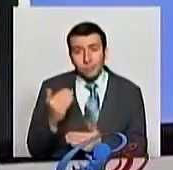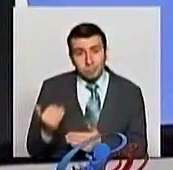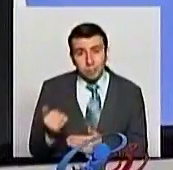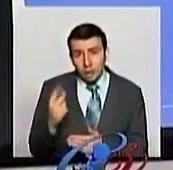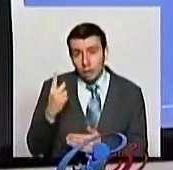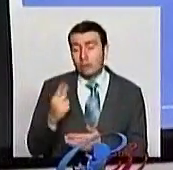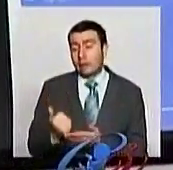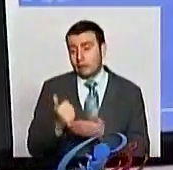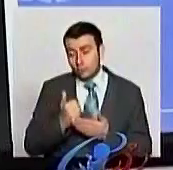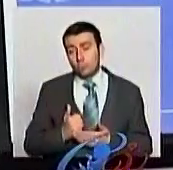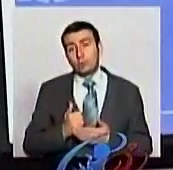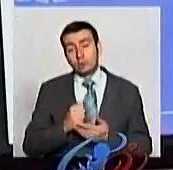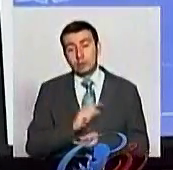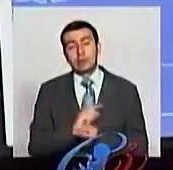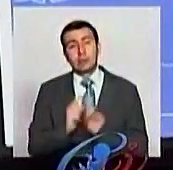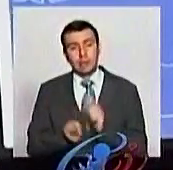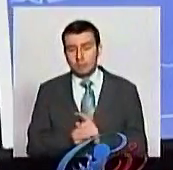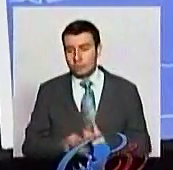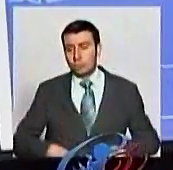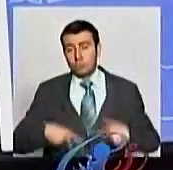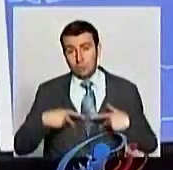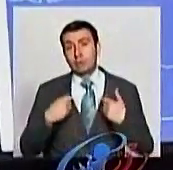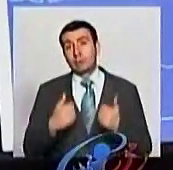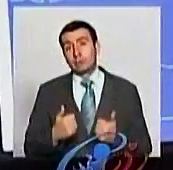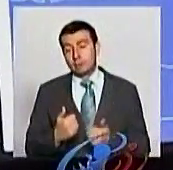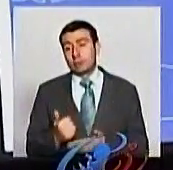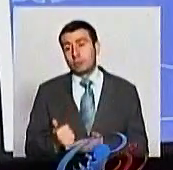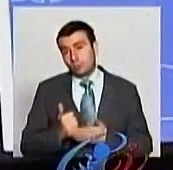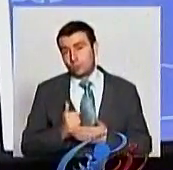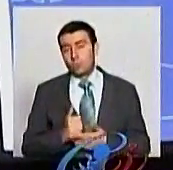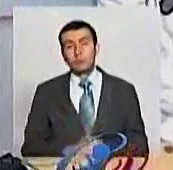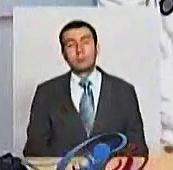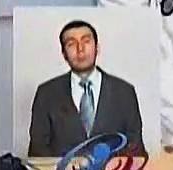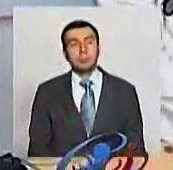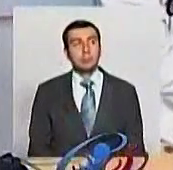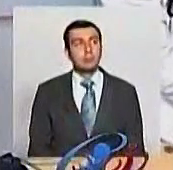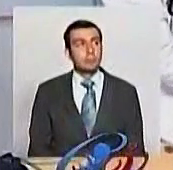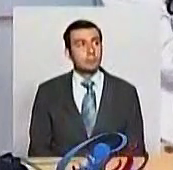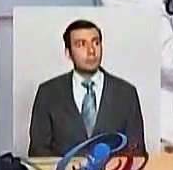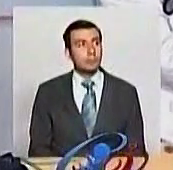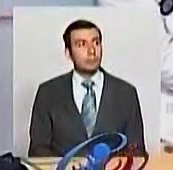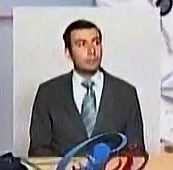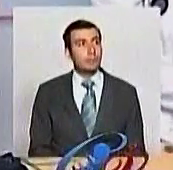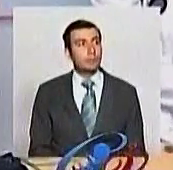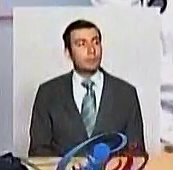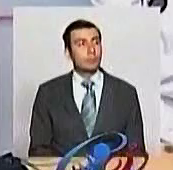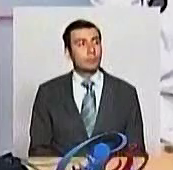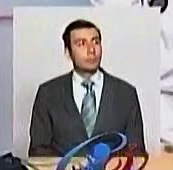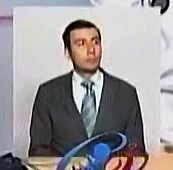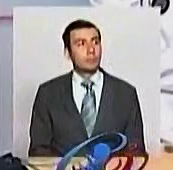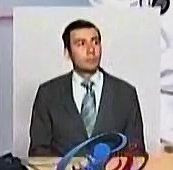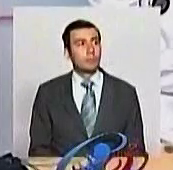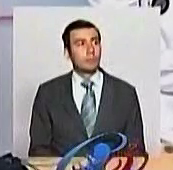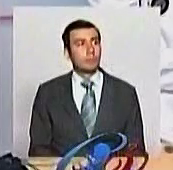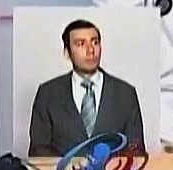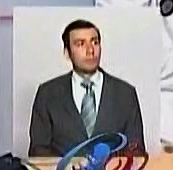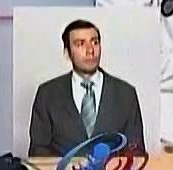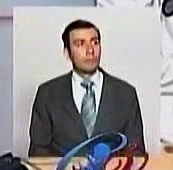verdad les va a hacer un cambio muy significativo si reciben tratamiento oportuno. Entonces acá ya vemos el